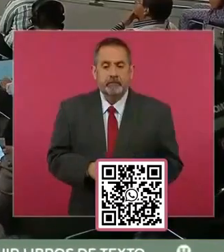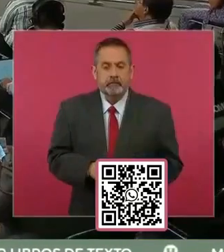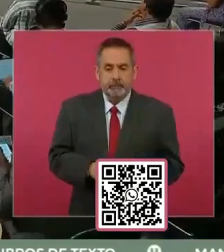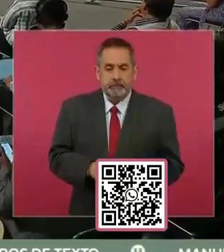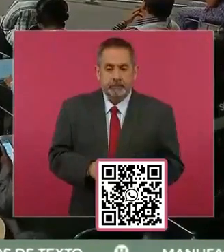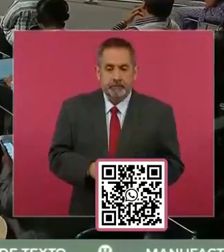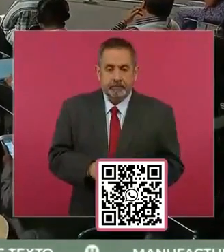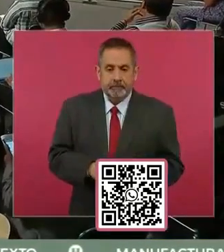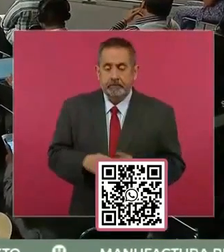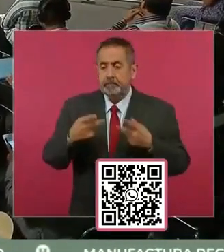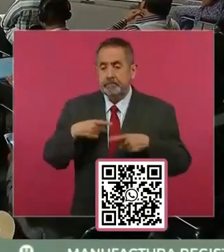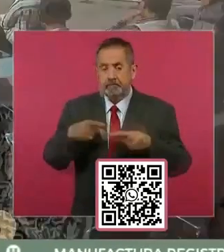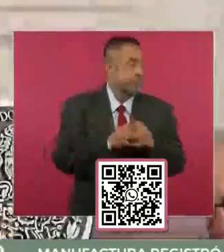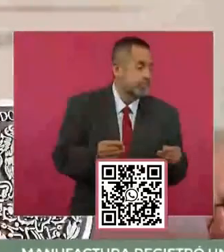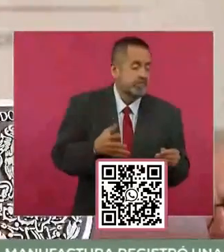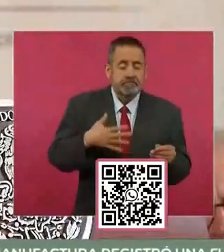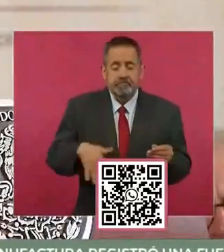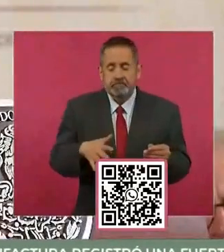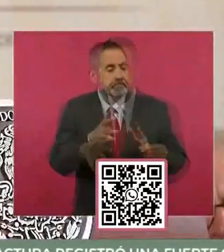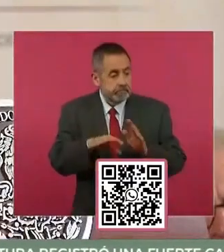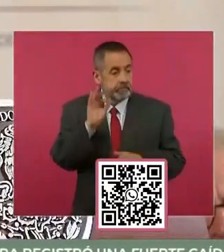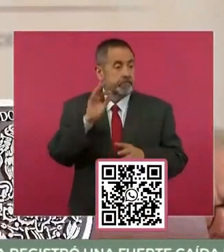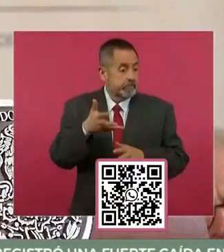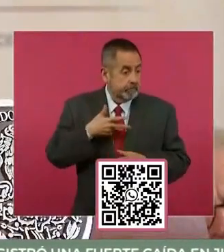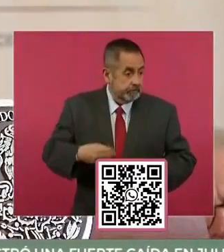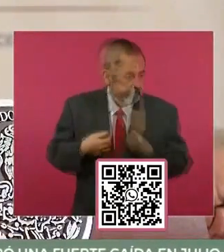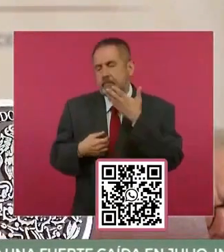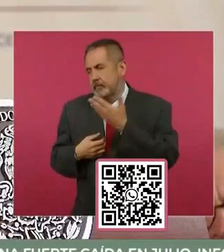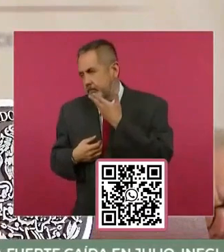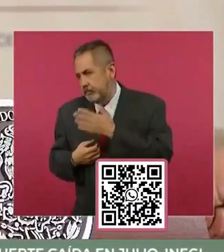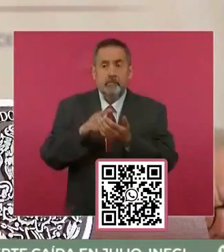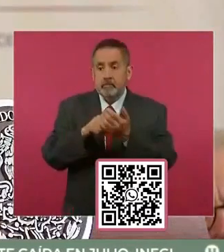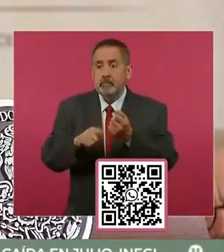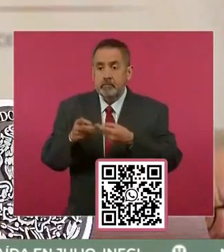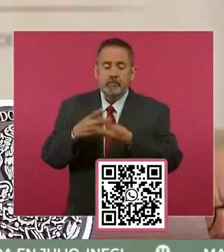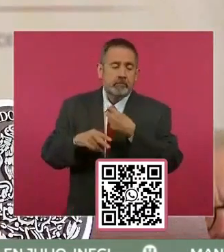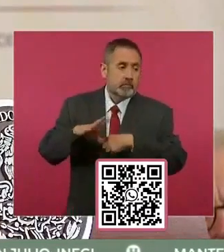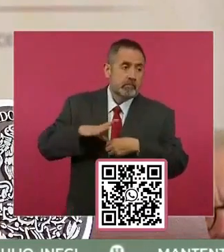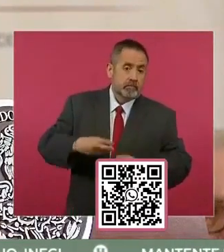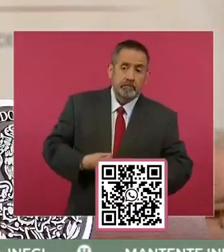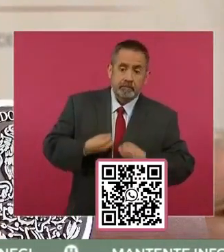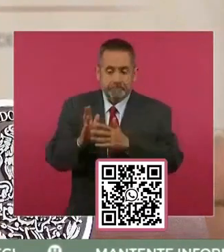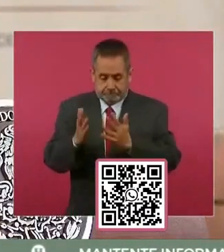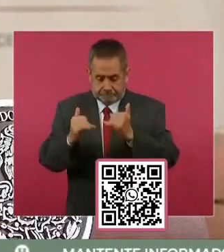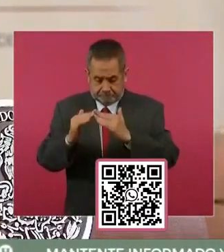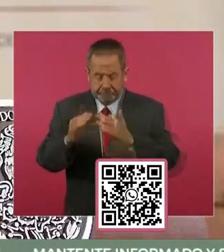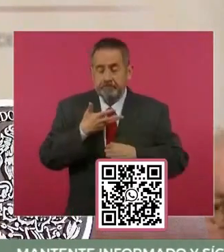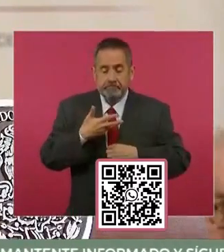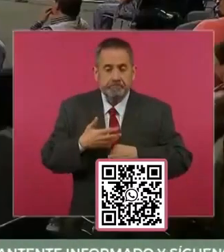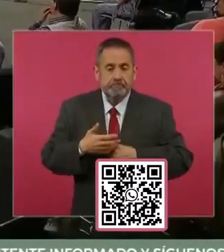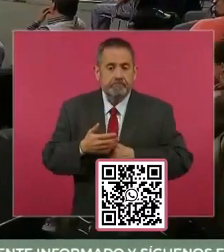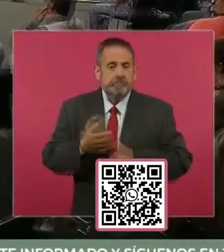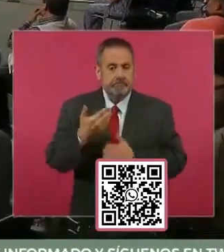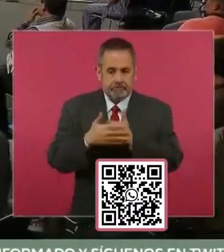Personas que se declaraban desaparecidas se están encontrando en un porcentaje considerable, que es lo que queremos dar a conocer más adelante,